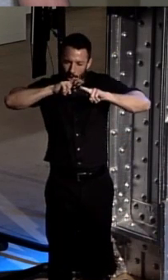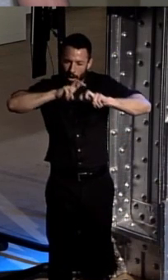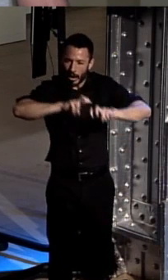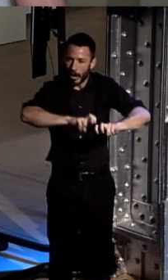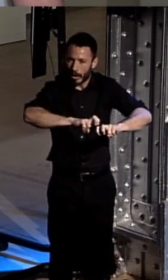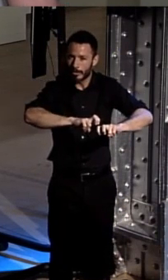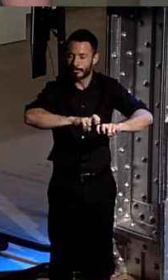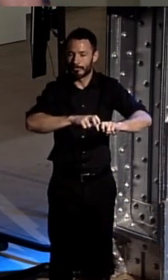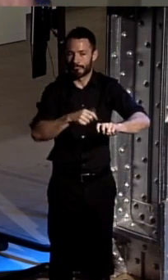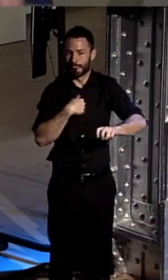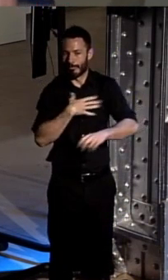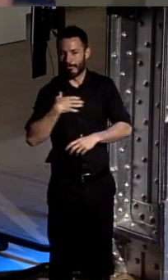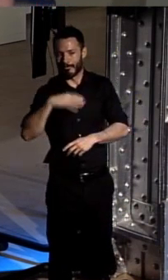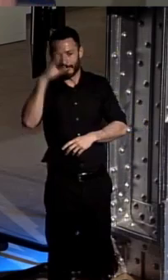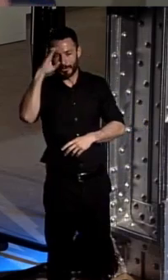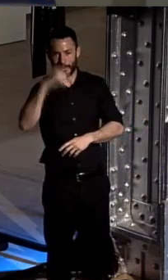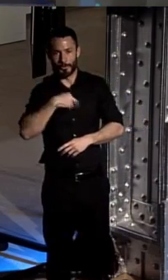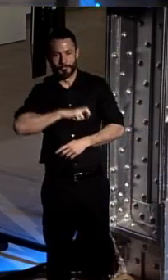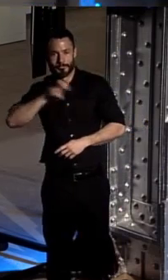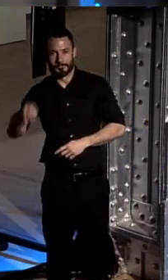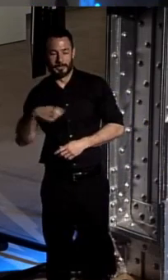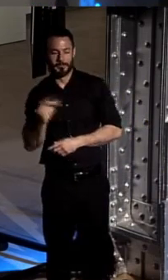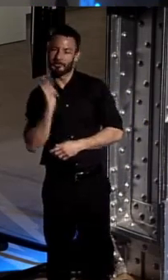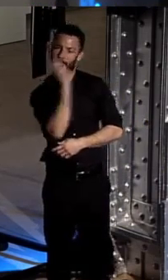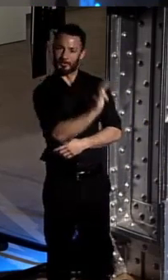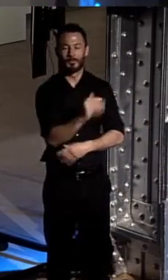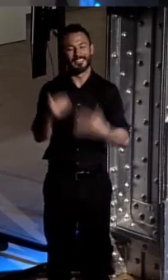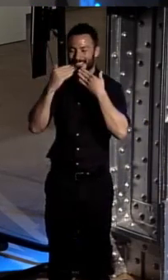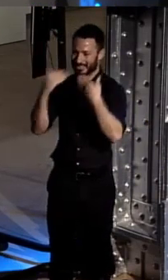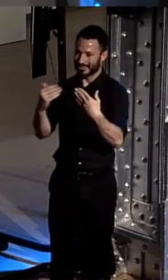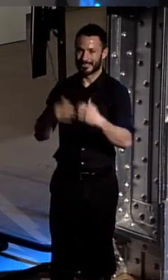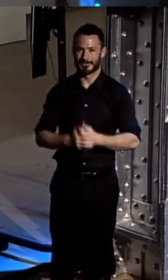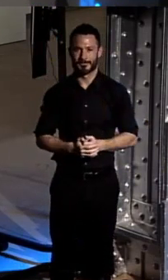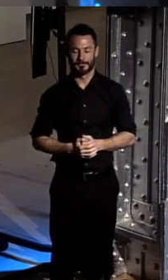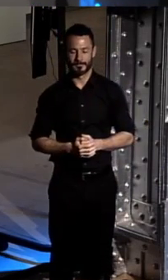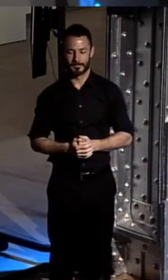deseando escucharte, así que yo voy a bajar y todo tuyo, Mariano. Muchísimas gracias por la invitación.